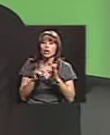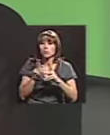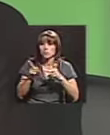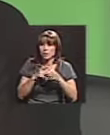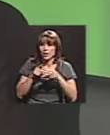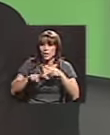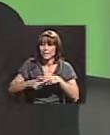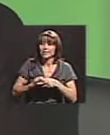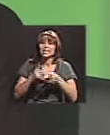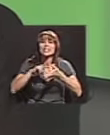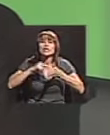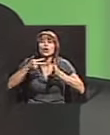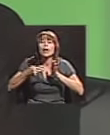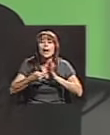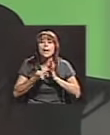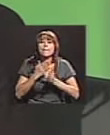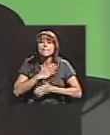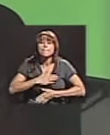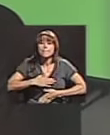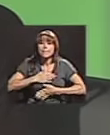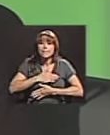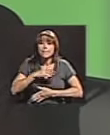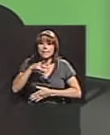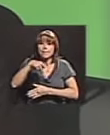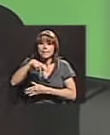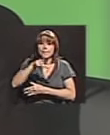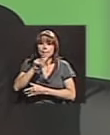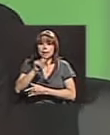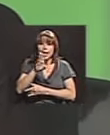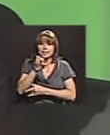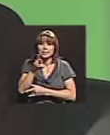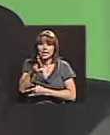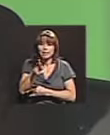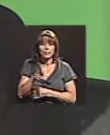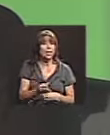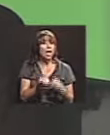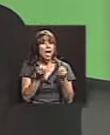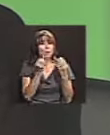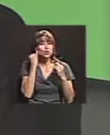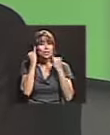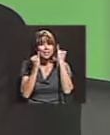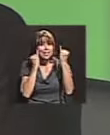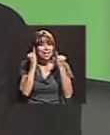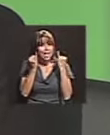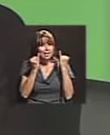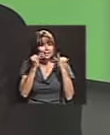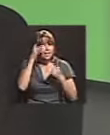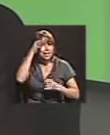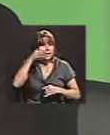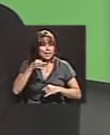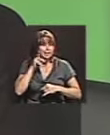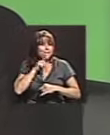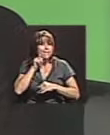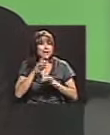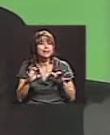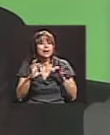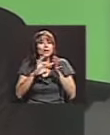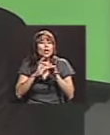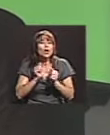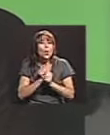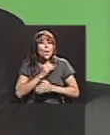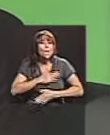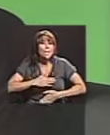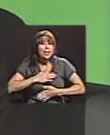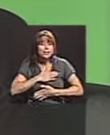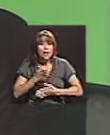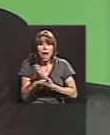placer Bueno hay muchas ideas y prejuicios respecto al placer y hay como palabras claves que tenemos que empezar a